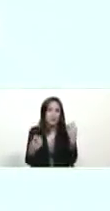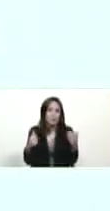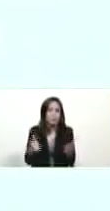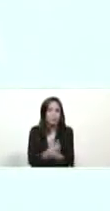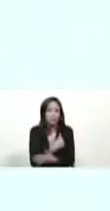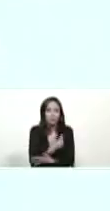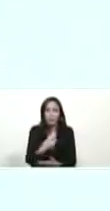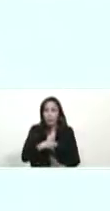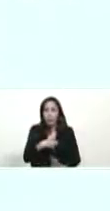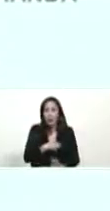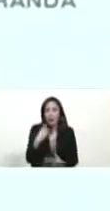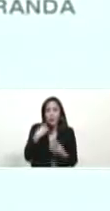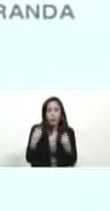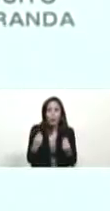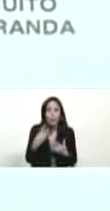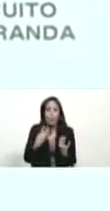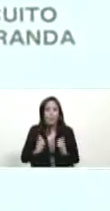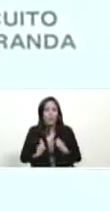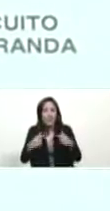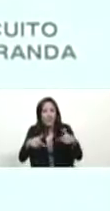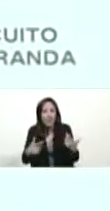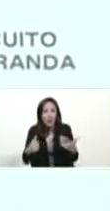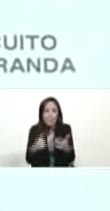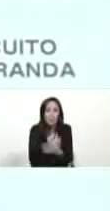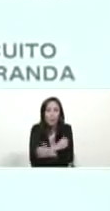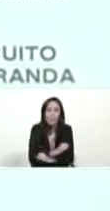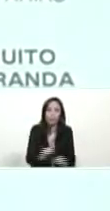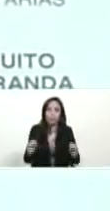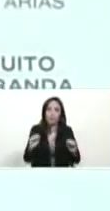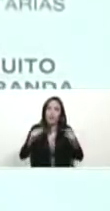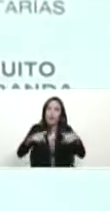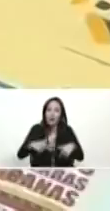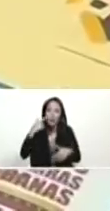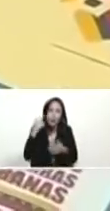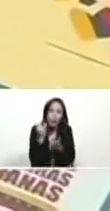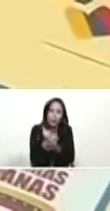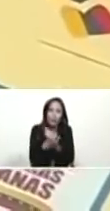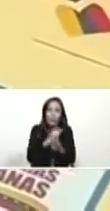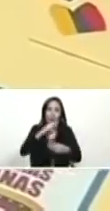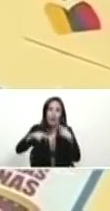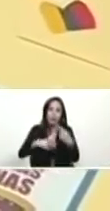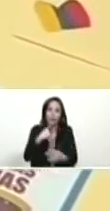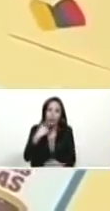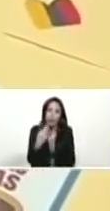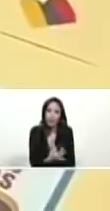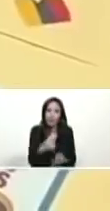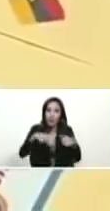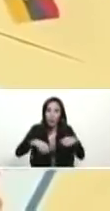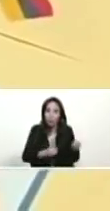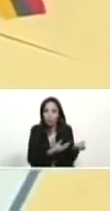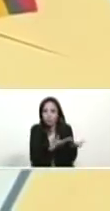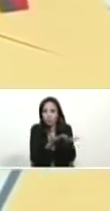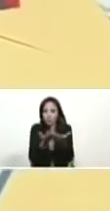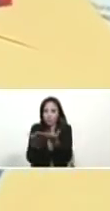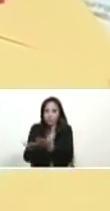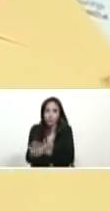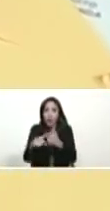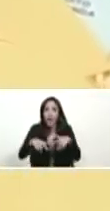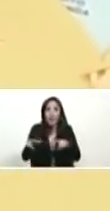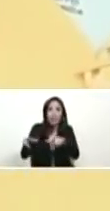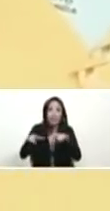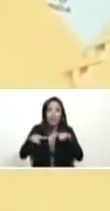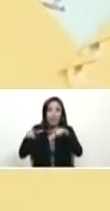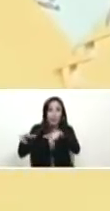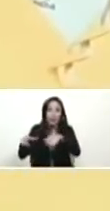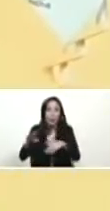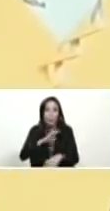esta zona. Bueno, y aquí estamos haciendo revolución, la revolución es de verdad. Y bueno, y hoy día con la entrega de esta titularidad de estos títulos,